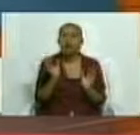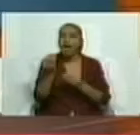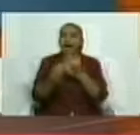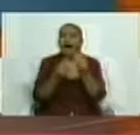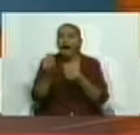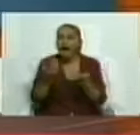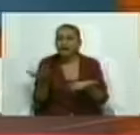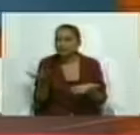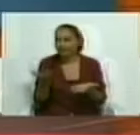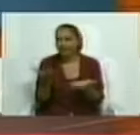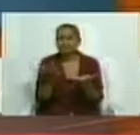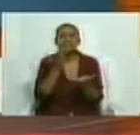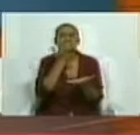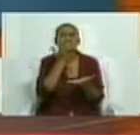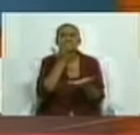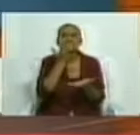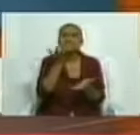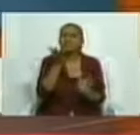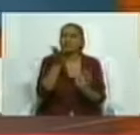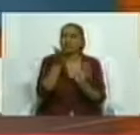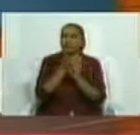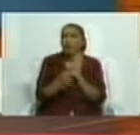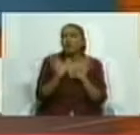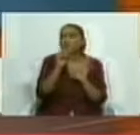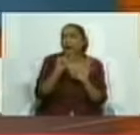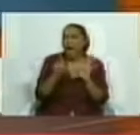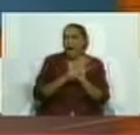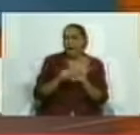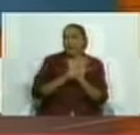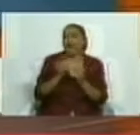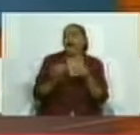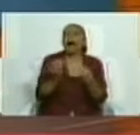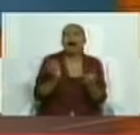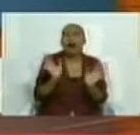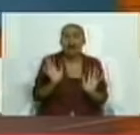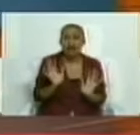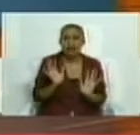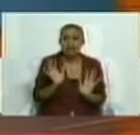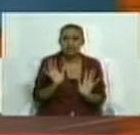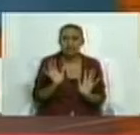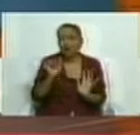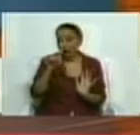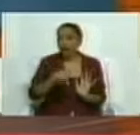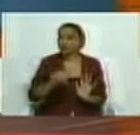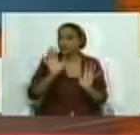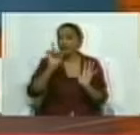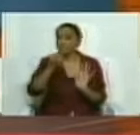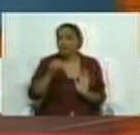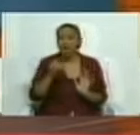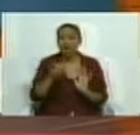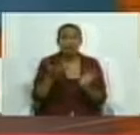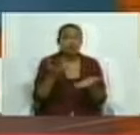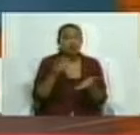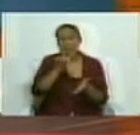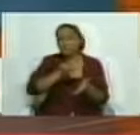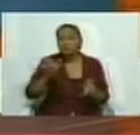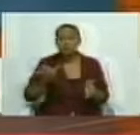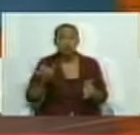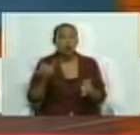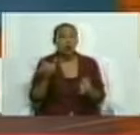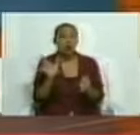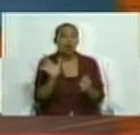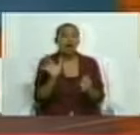alguna nación nadie lo está diciendo que no eso aquí ocurre en Venezuela ciudadanos de origen